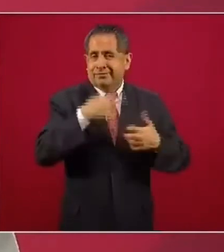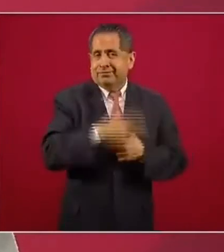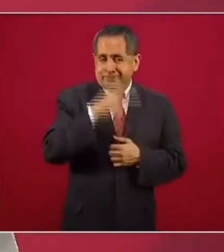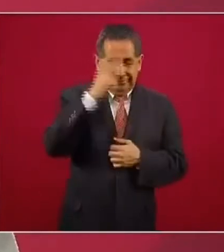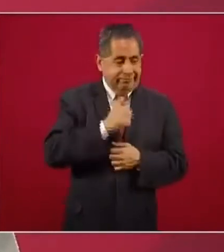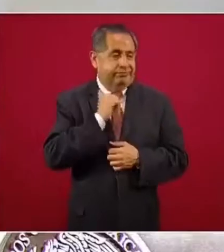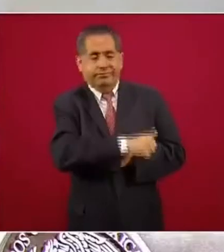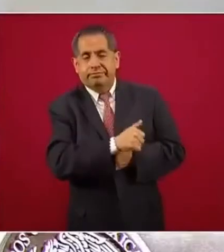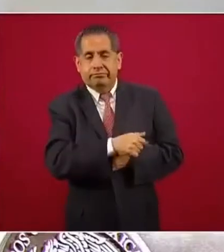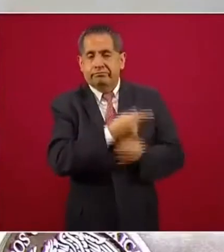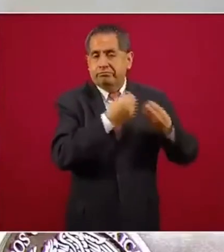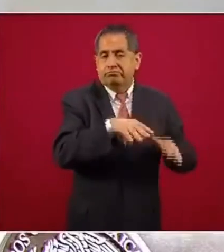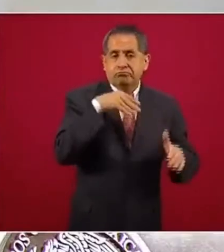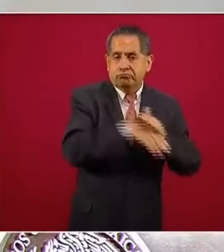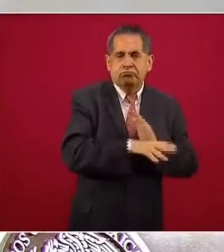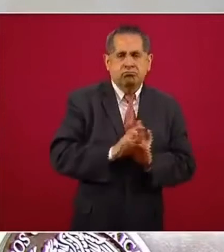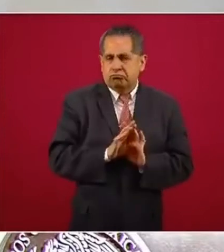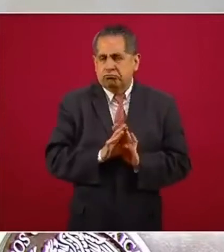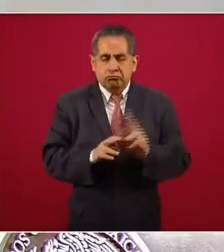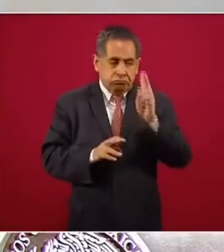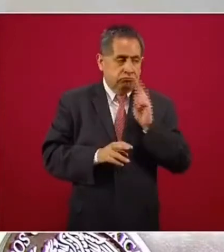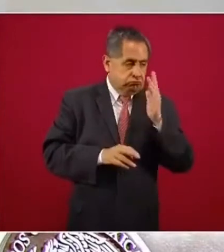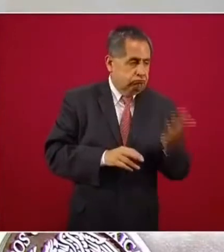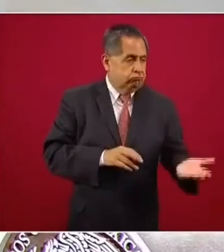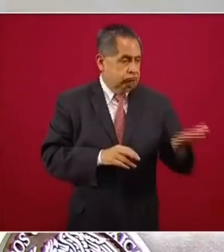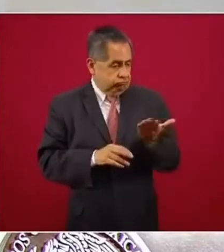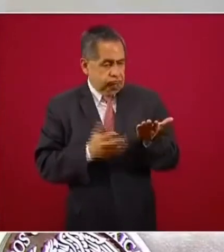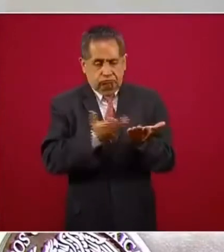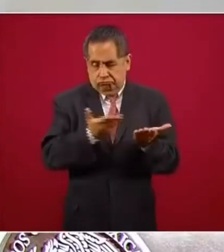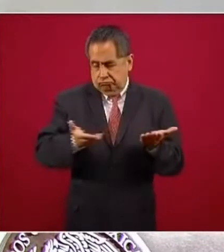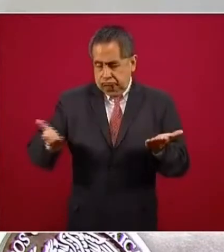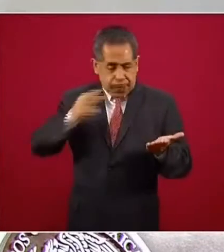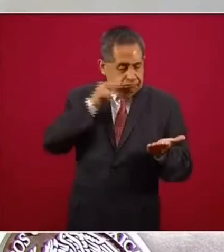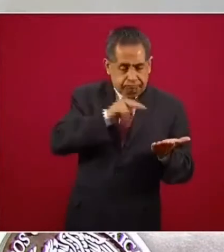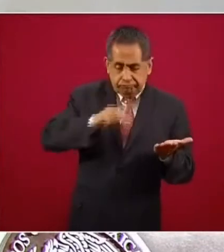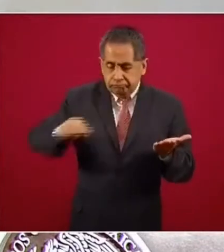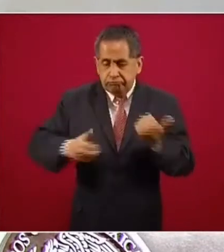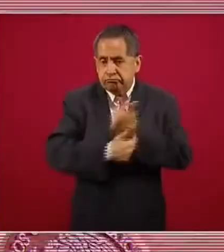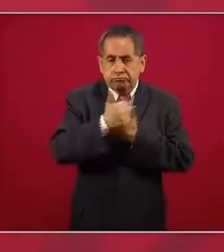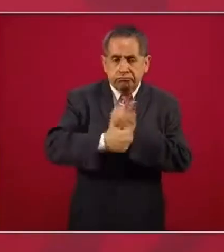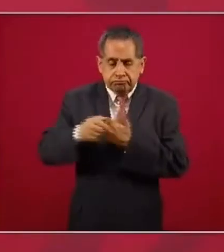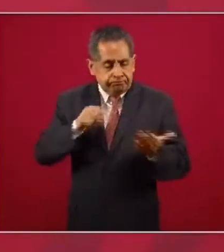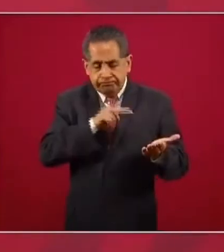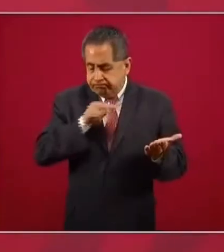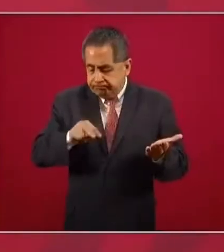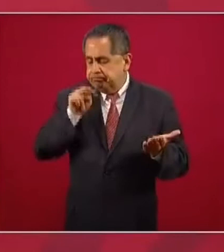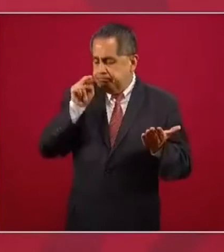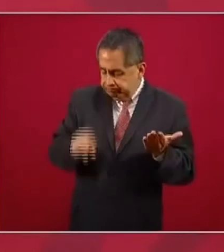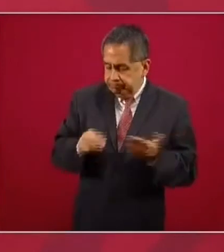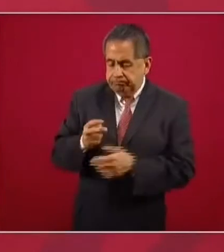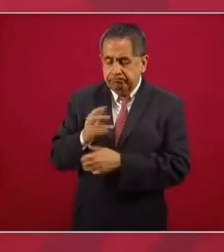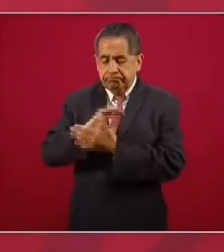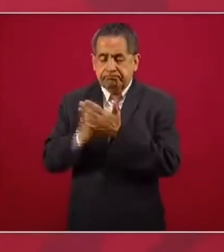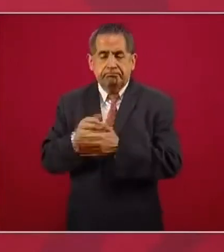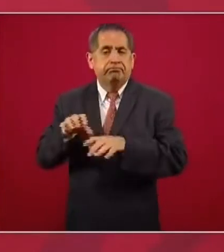en los procesos de licitación que se llevarán adelante a nivel internacional por estos organismos. Sin embargo,